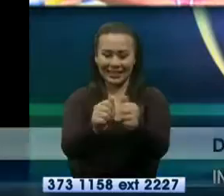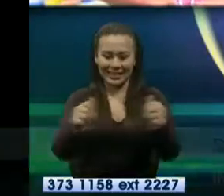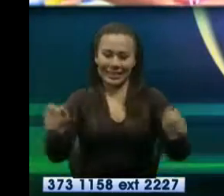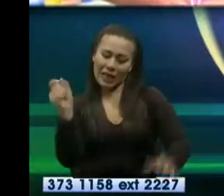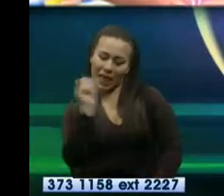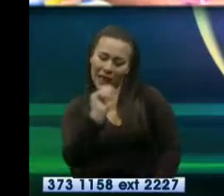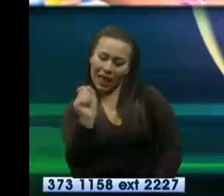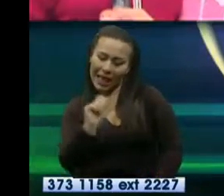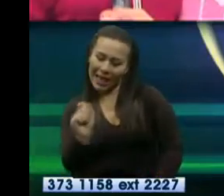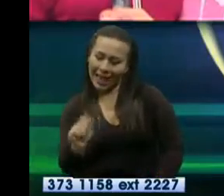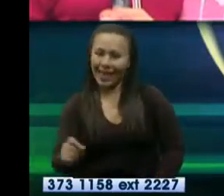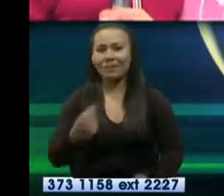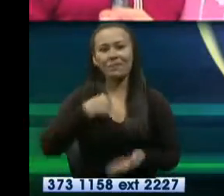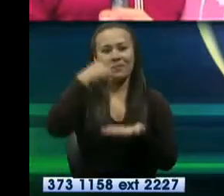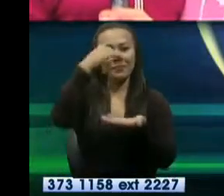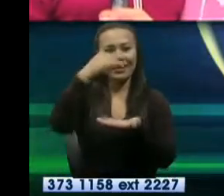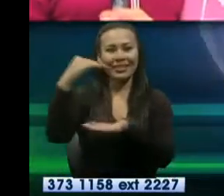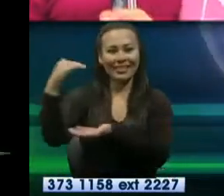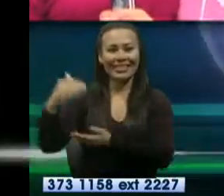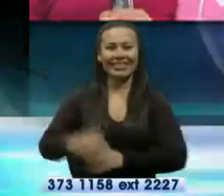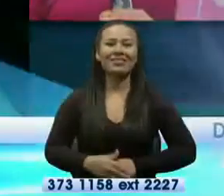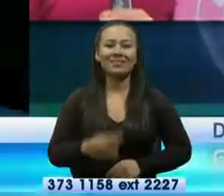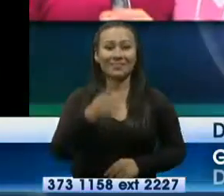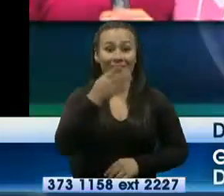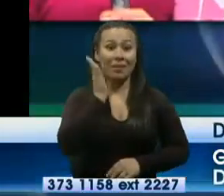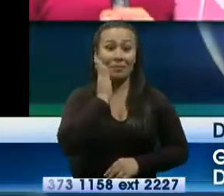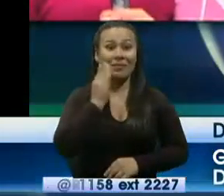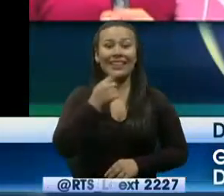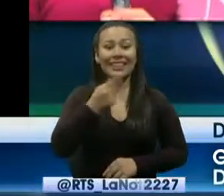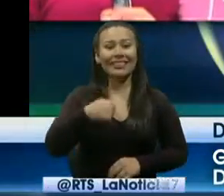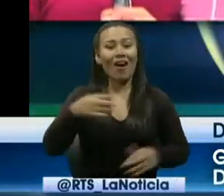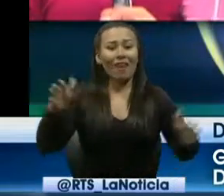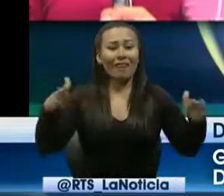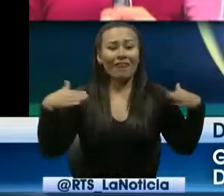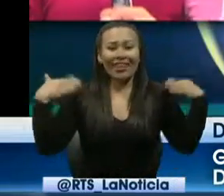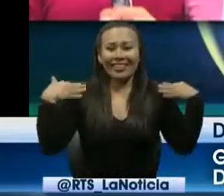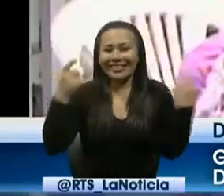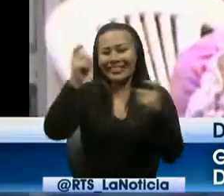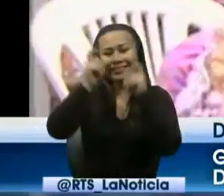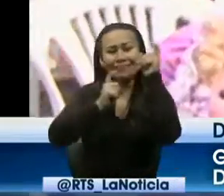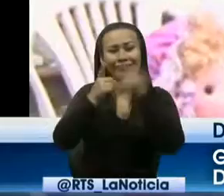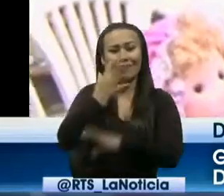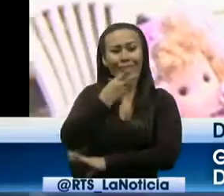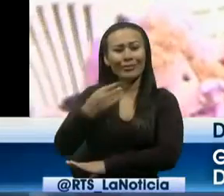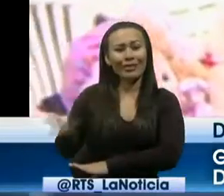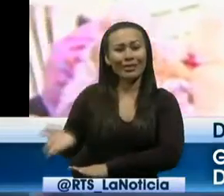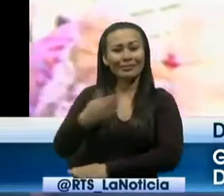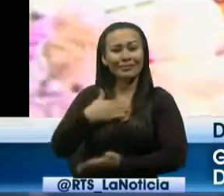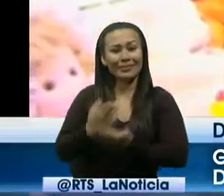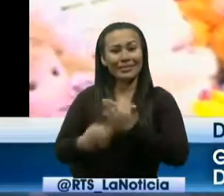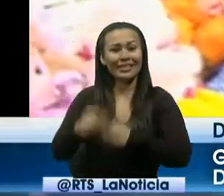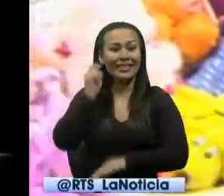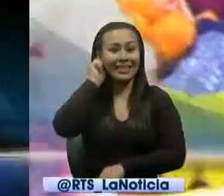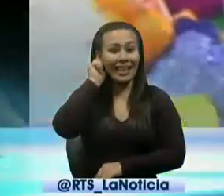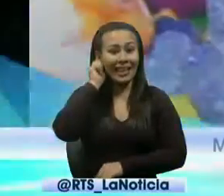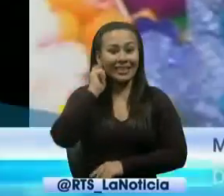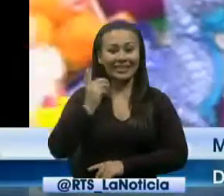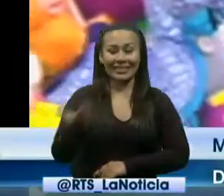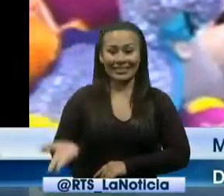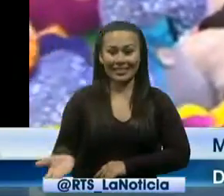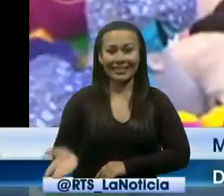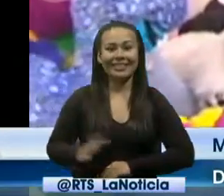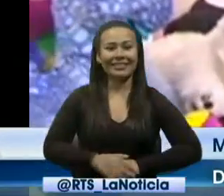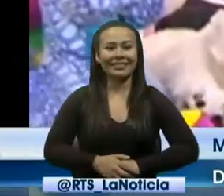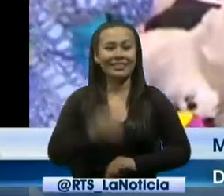mis peluches. Bueno, me siento muy orgullosa, por la iniciativa que ha tenido, en este caso,